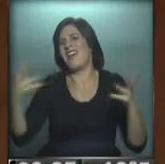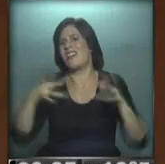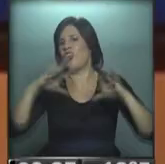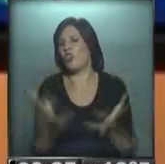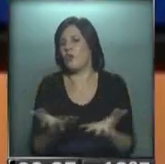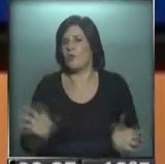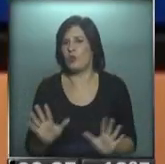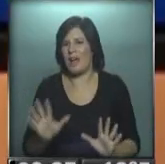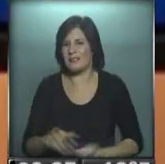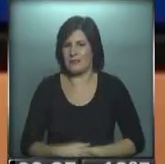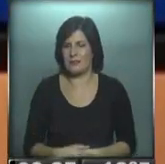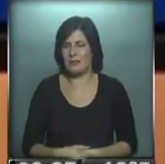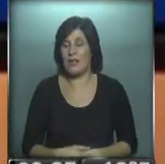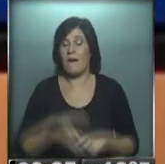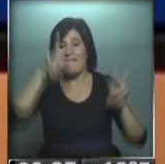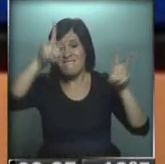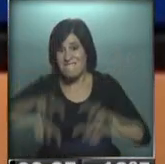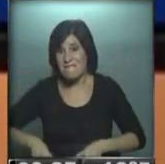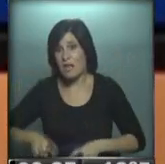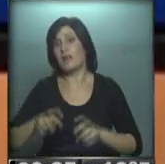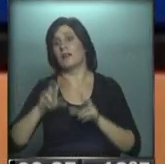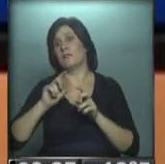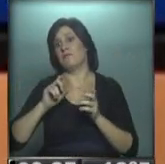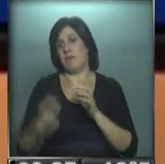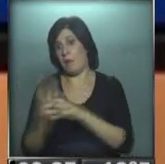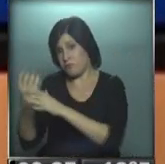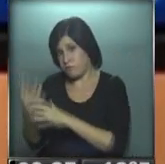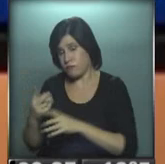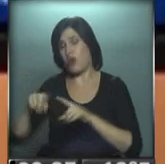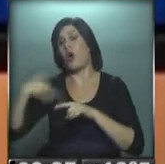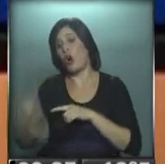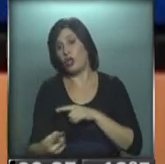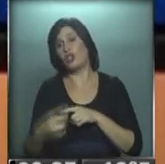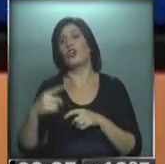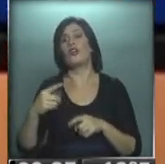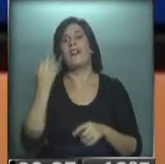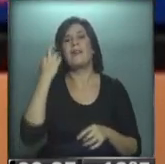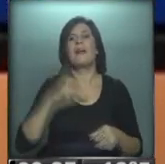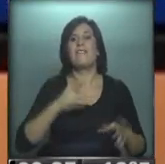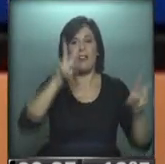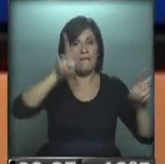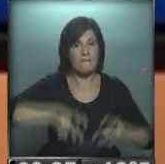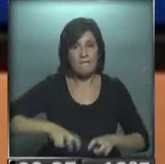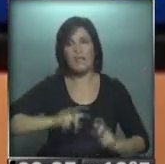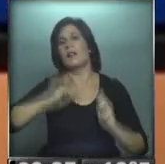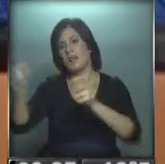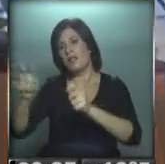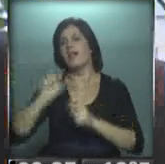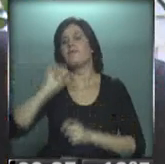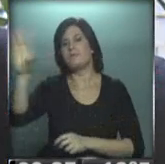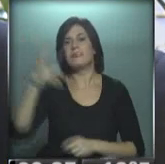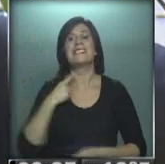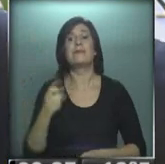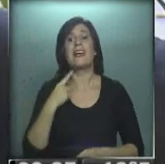Otra buena parte de esa renta captada mediante la gestión de YPF sirvió para que Repsol pueda pagar